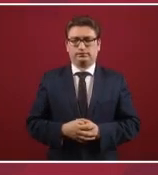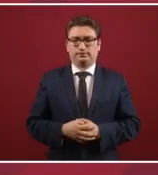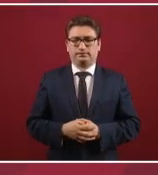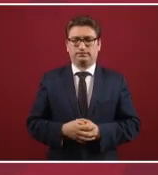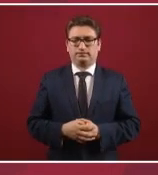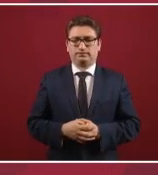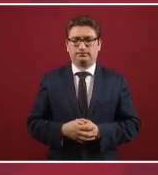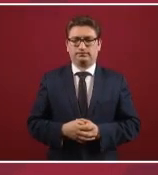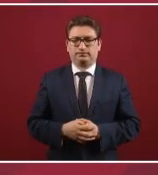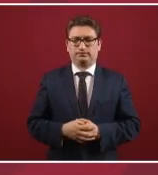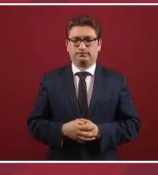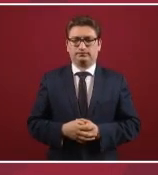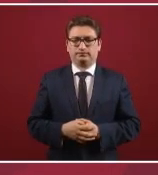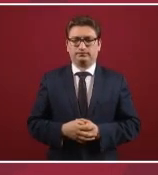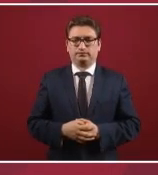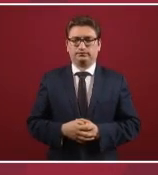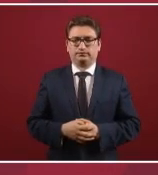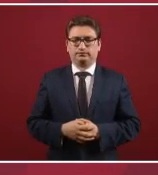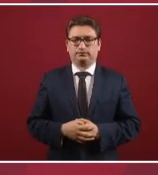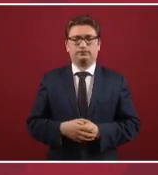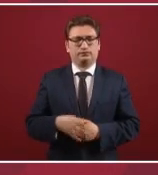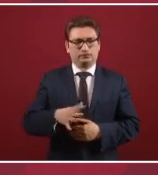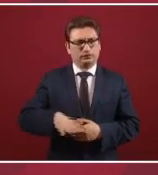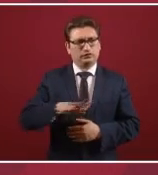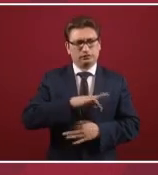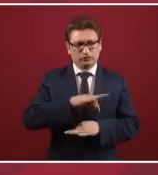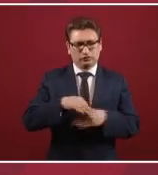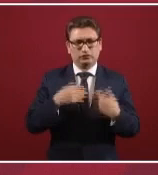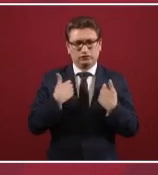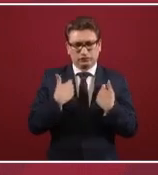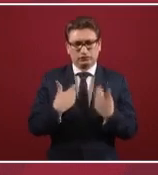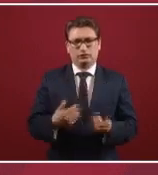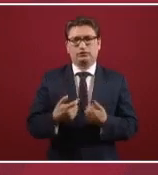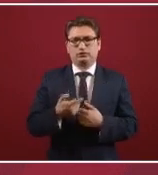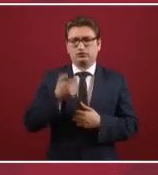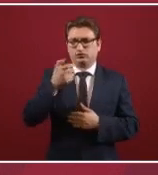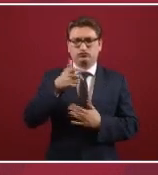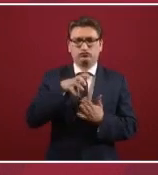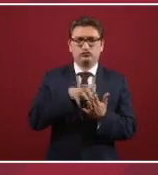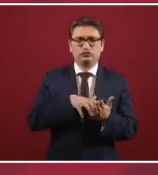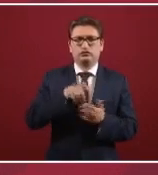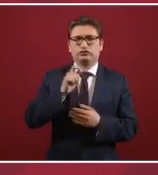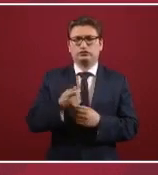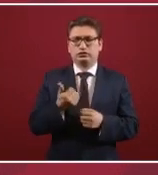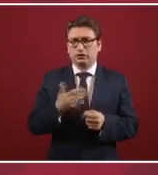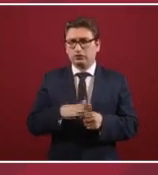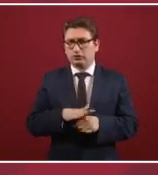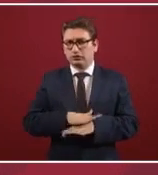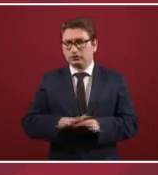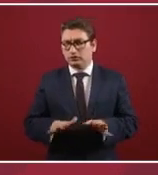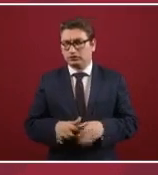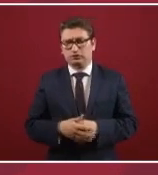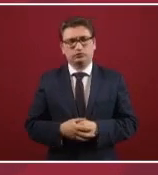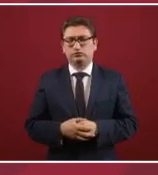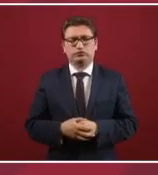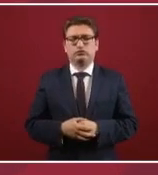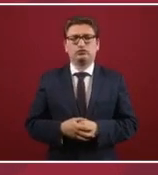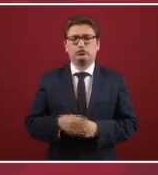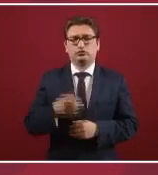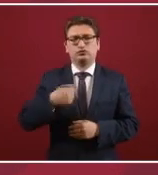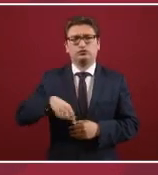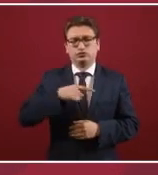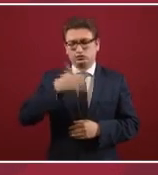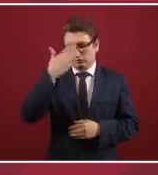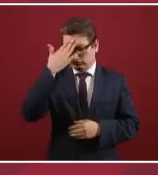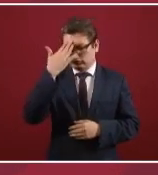y que ya se entienda la austeridad no es un asunto administrativo es un asunto de